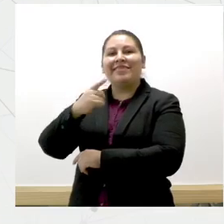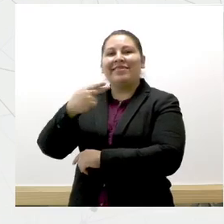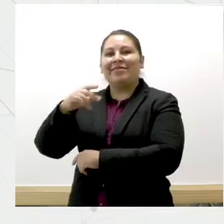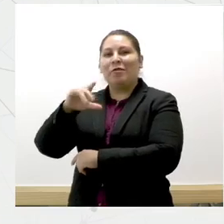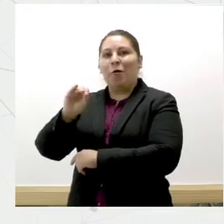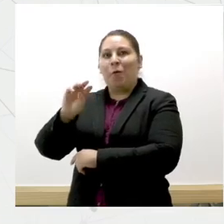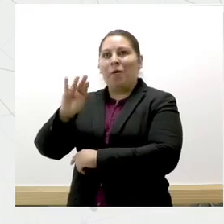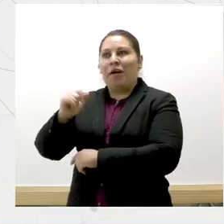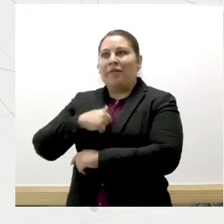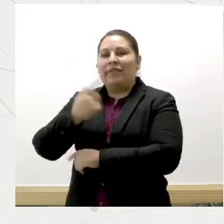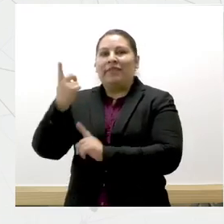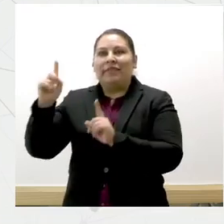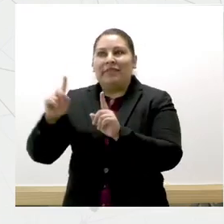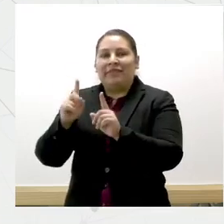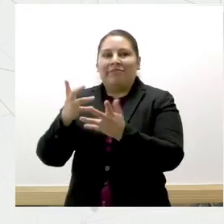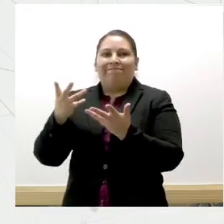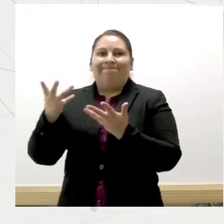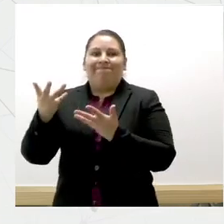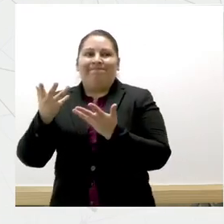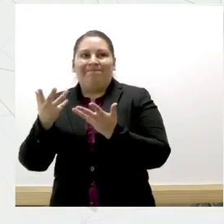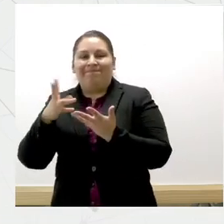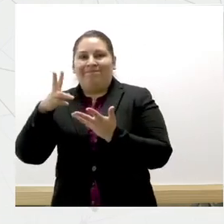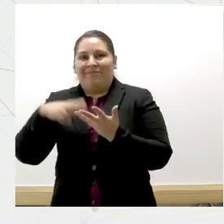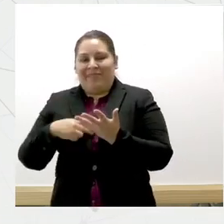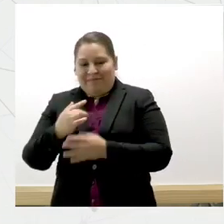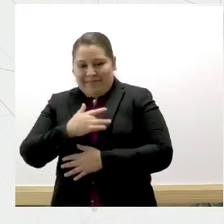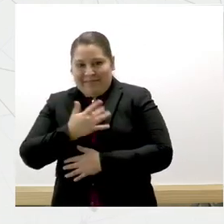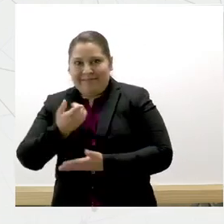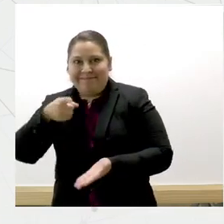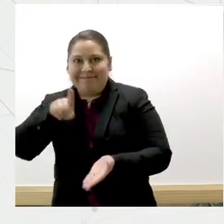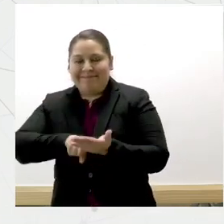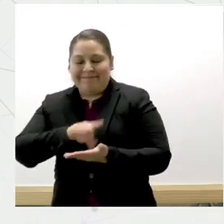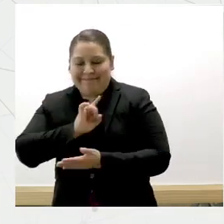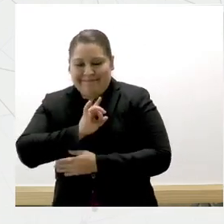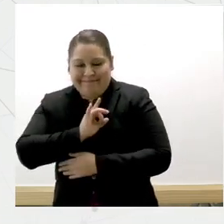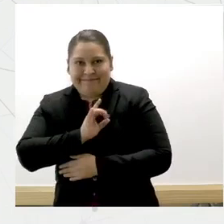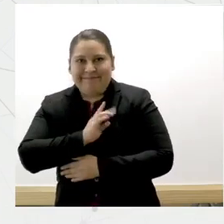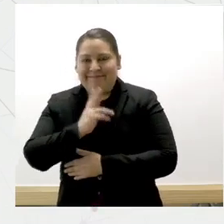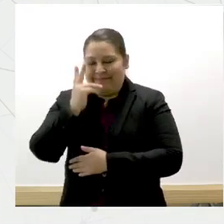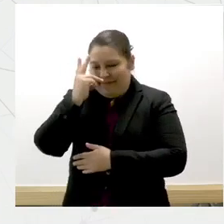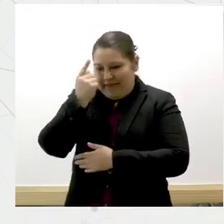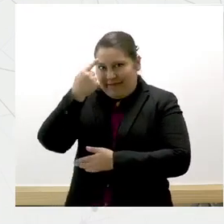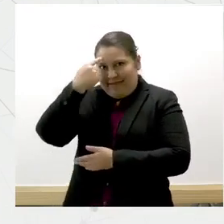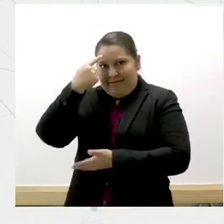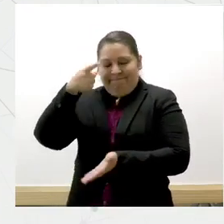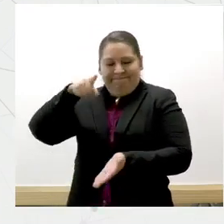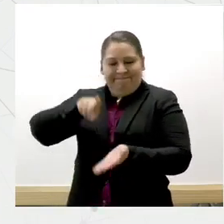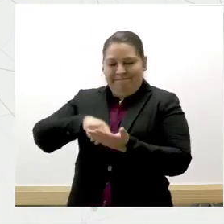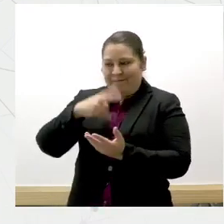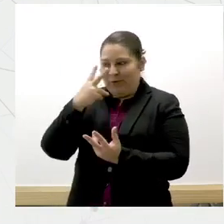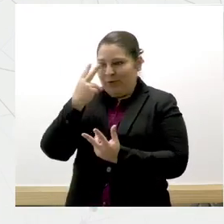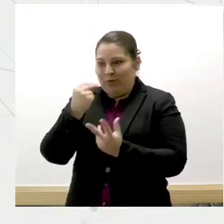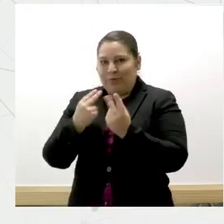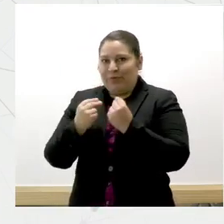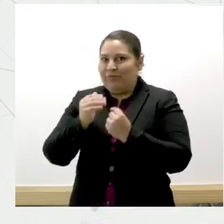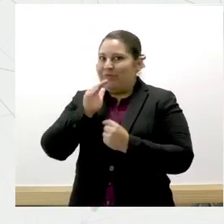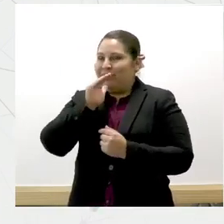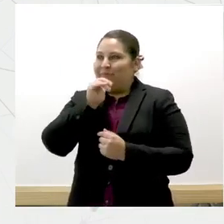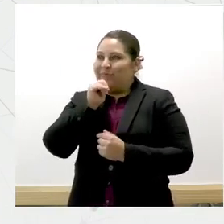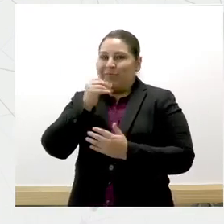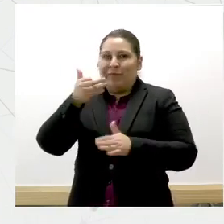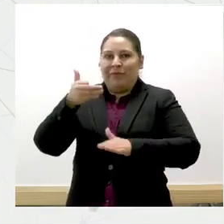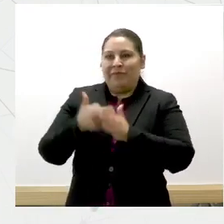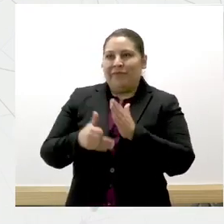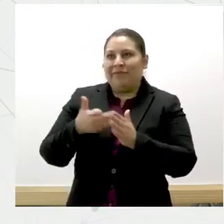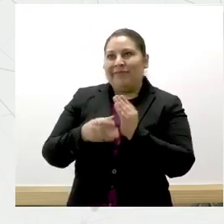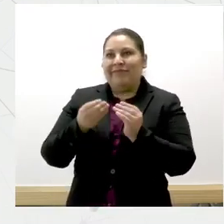la impostora, ¿no? Prácticamente todas tenemos dentro esa vocecita que nos dice, no, yo no soy lo suficientemente buena,